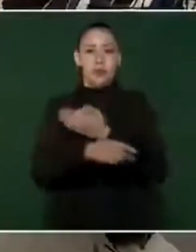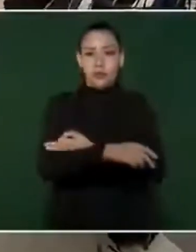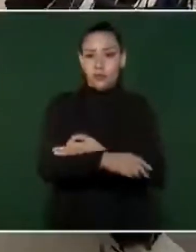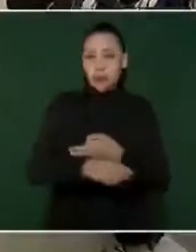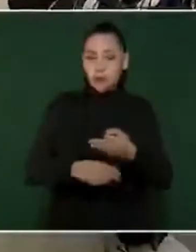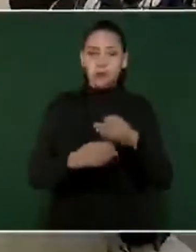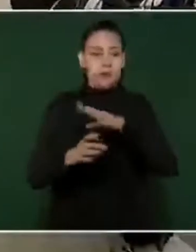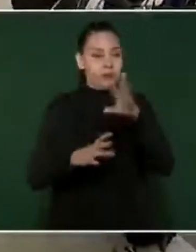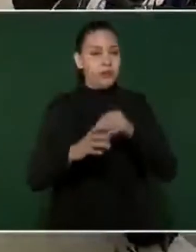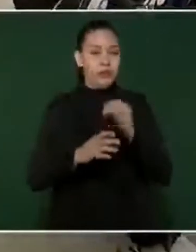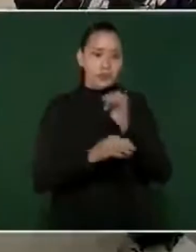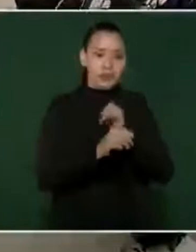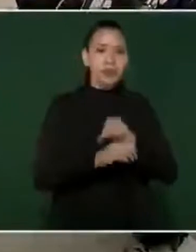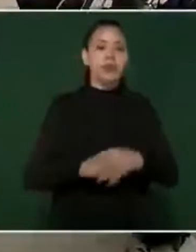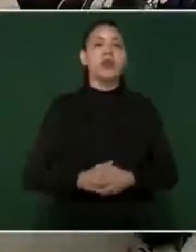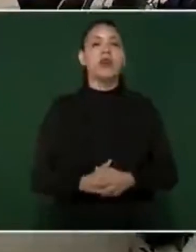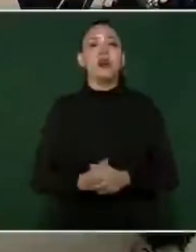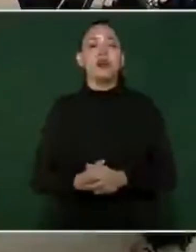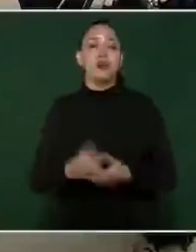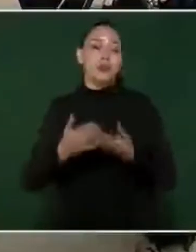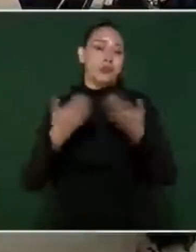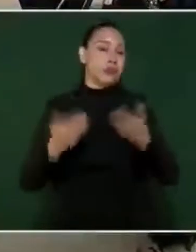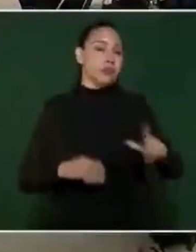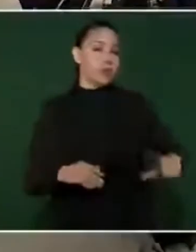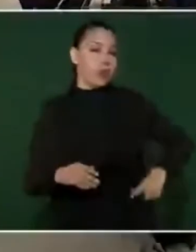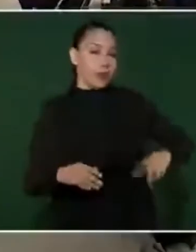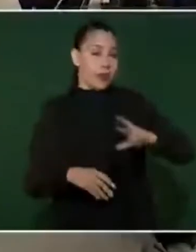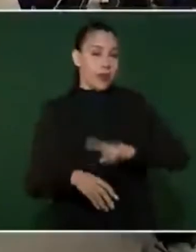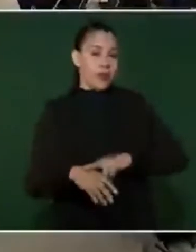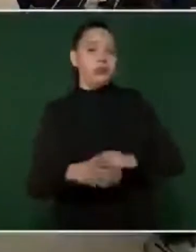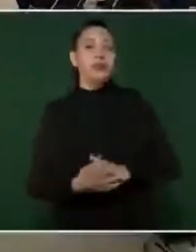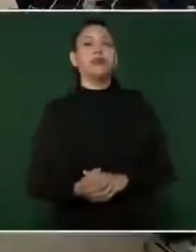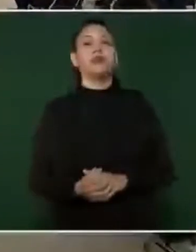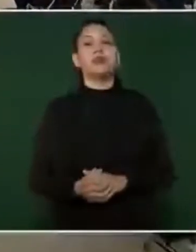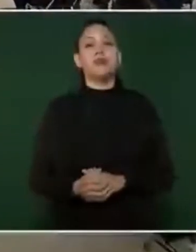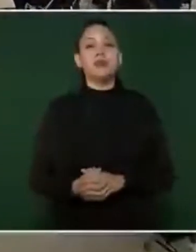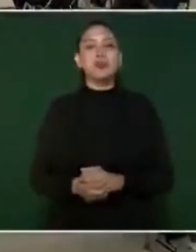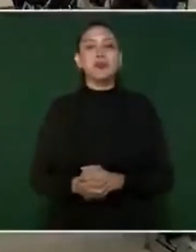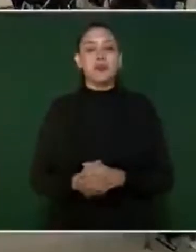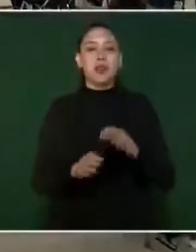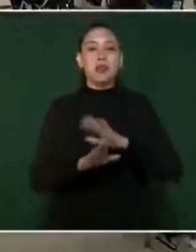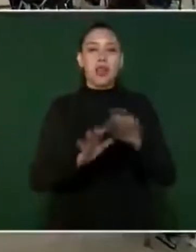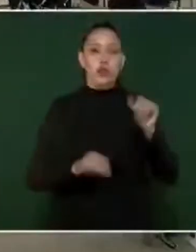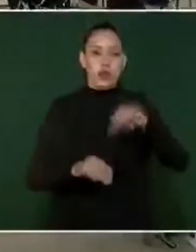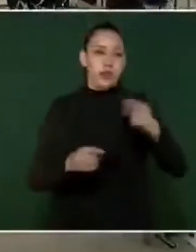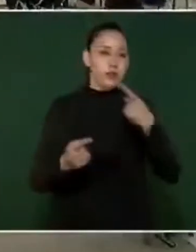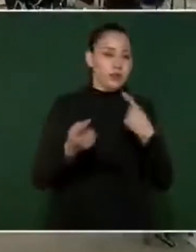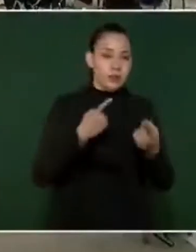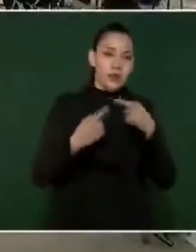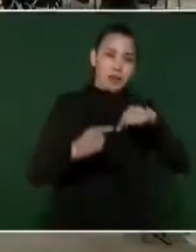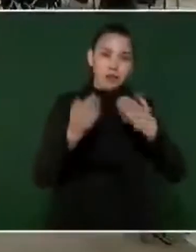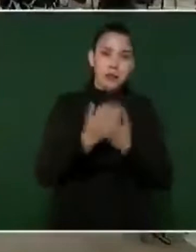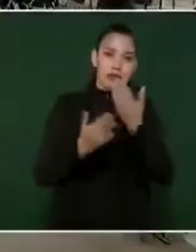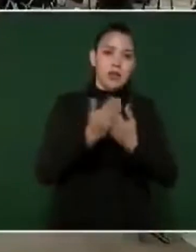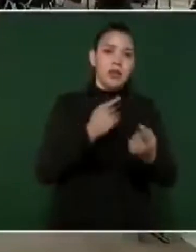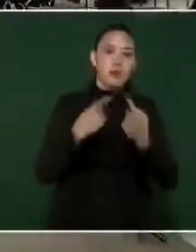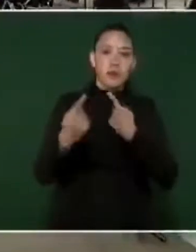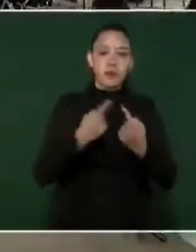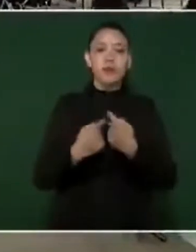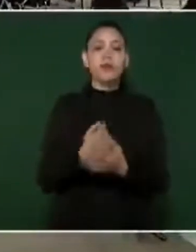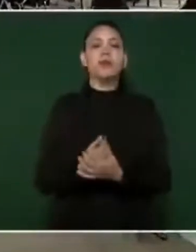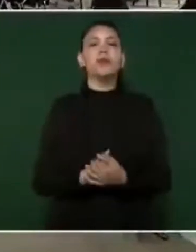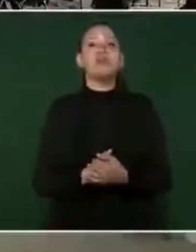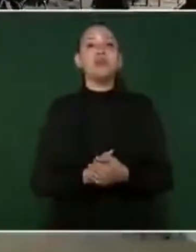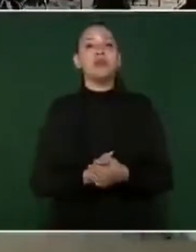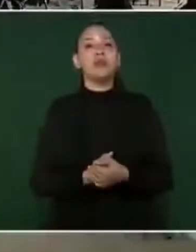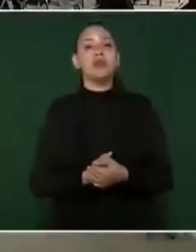gobernador lo trató hoy por la mañana, se